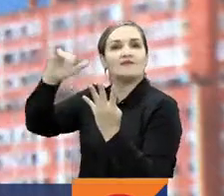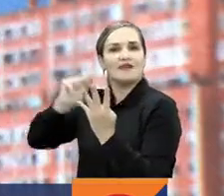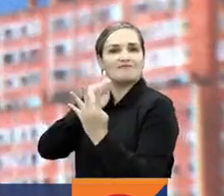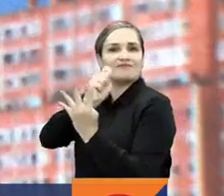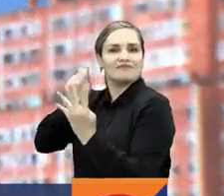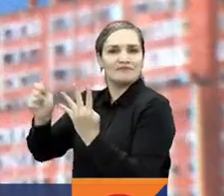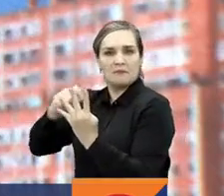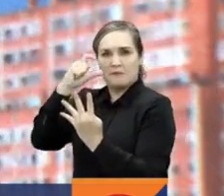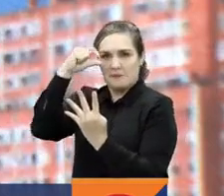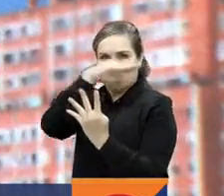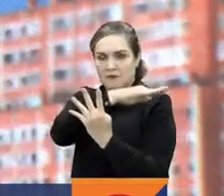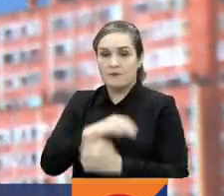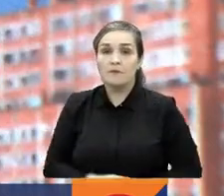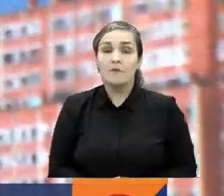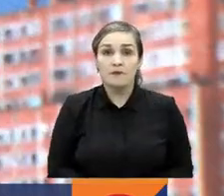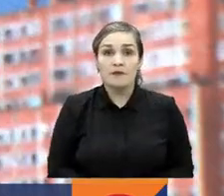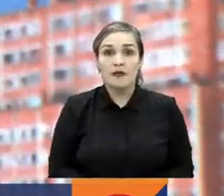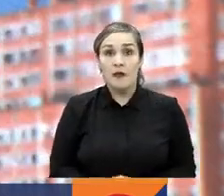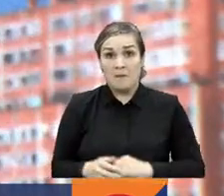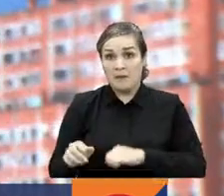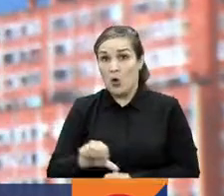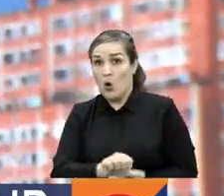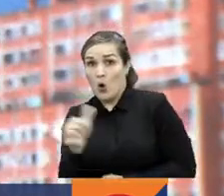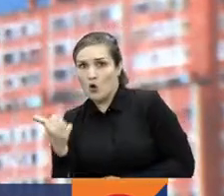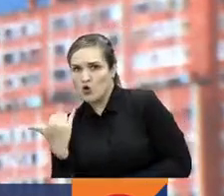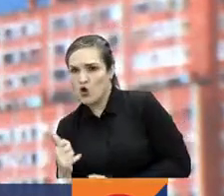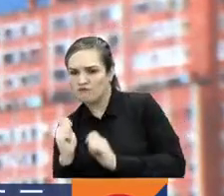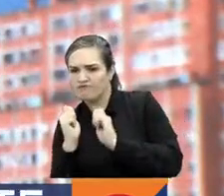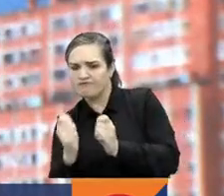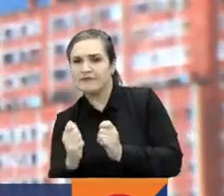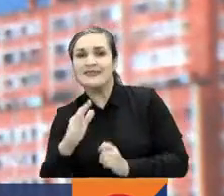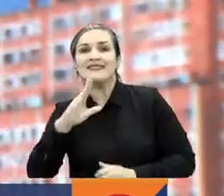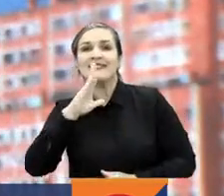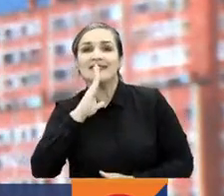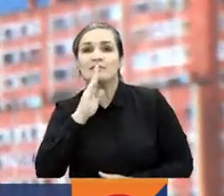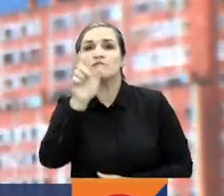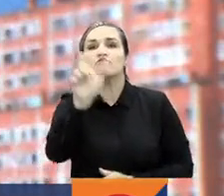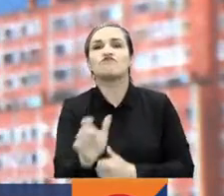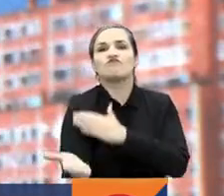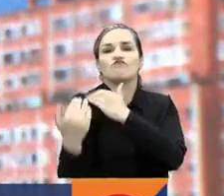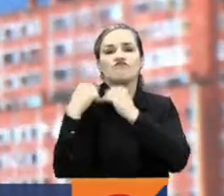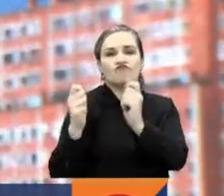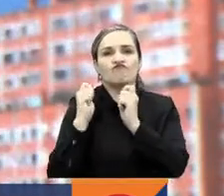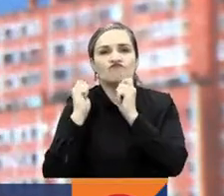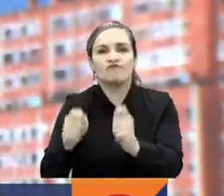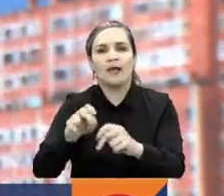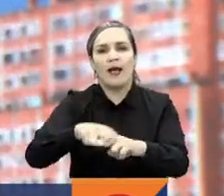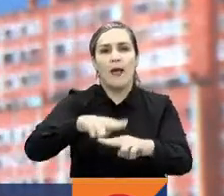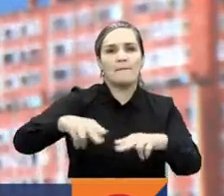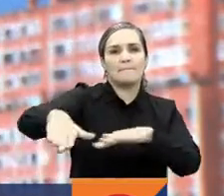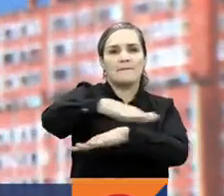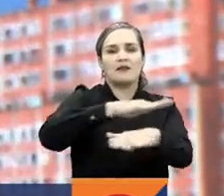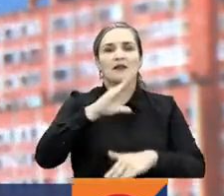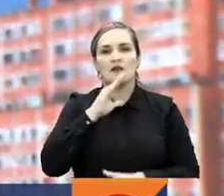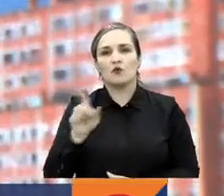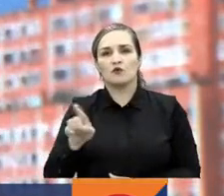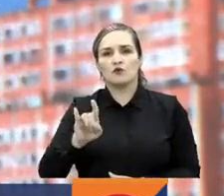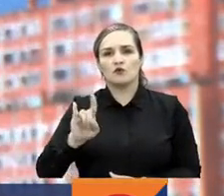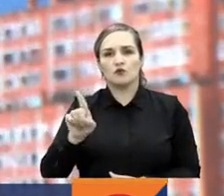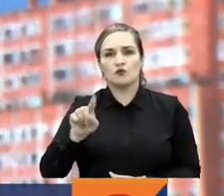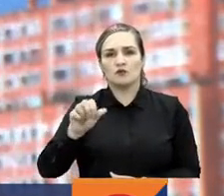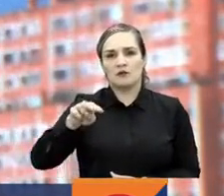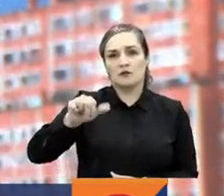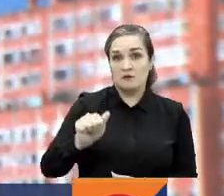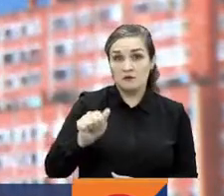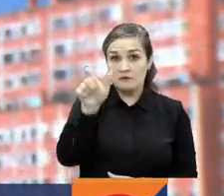en otro de los nombres que dio hoy el presidente electo gustavo petro es el de la persona que estará al frente de la cartera de ambiente que es susana mohammad ella